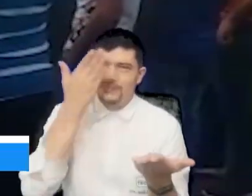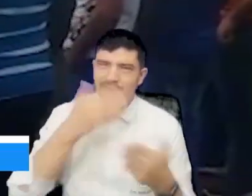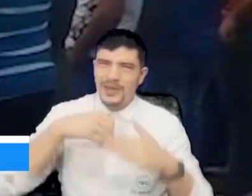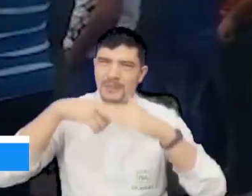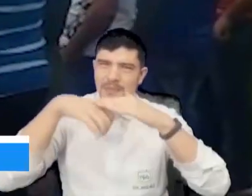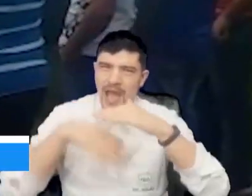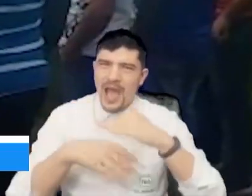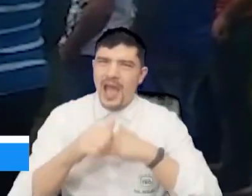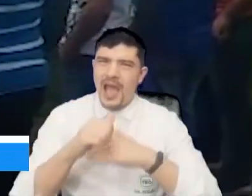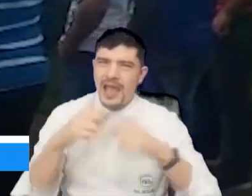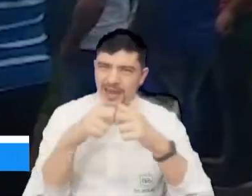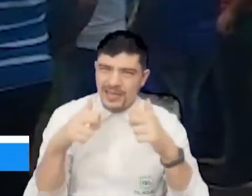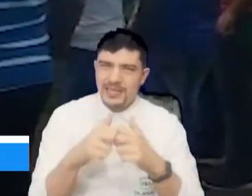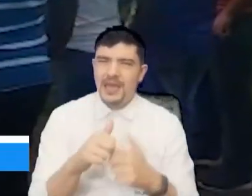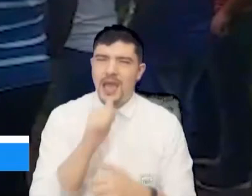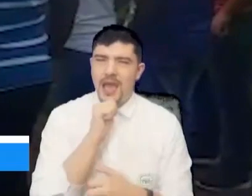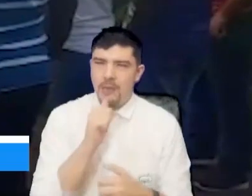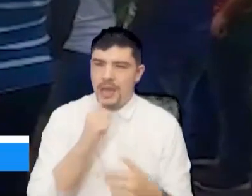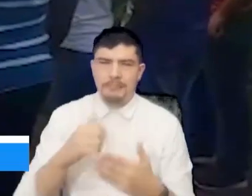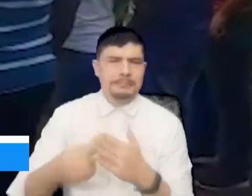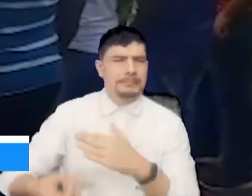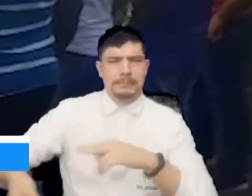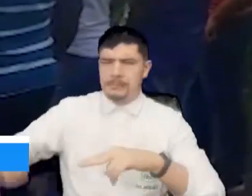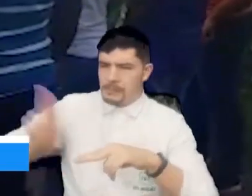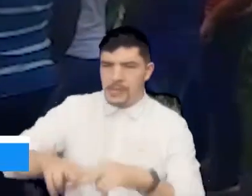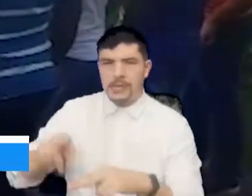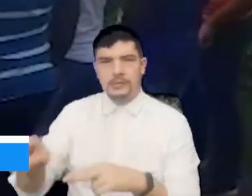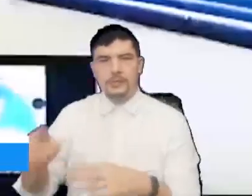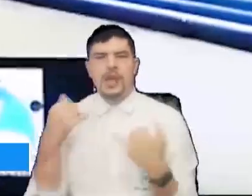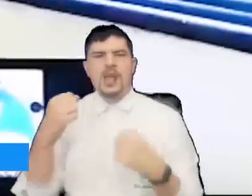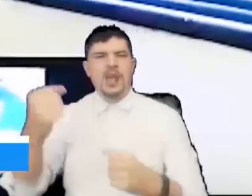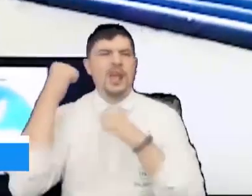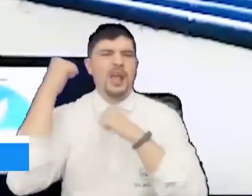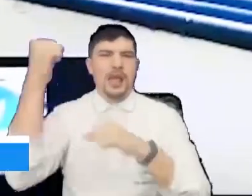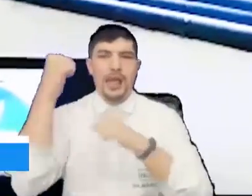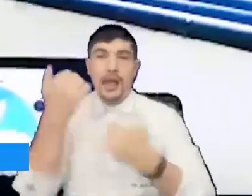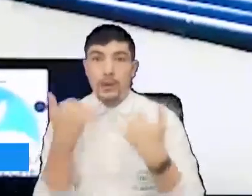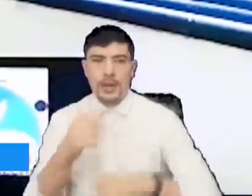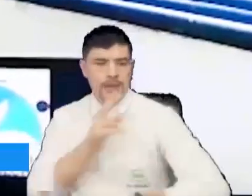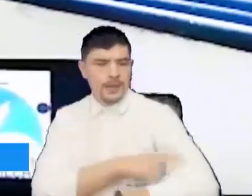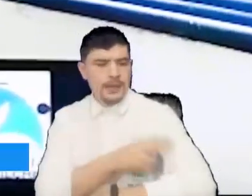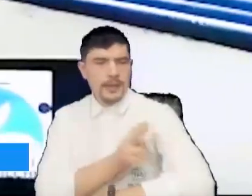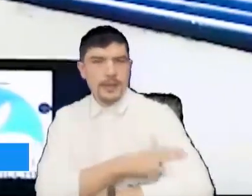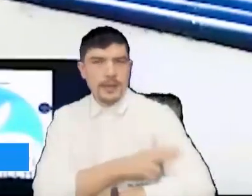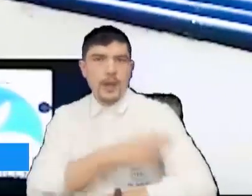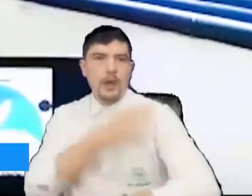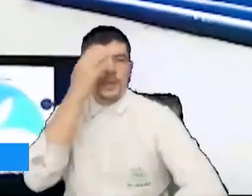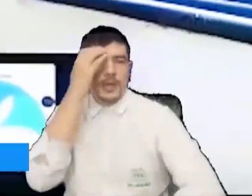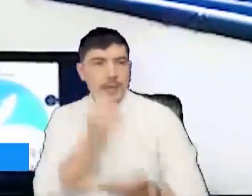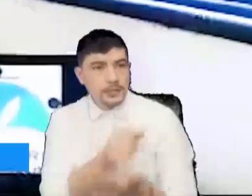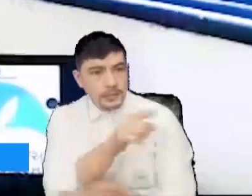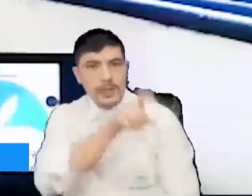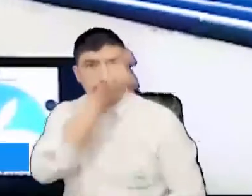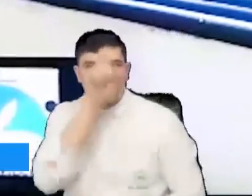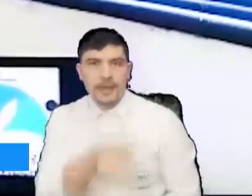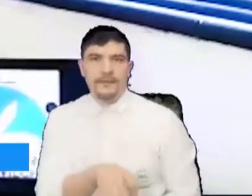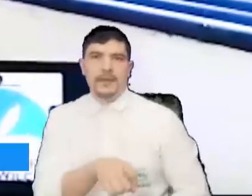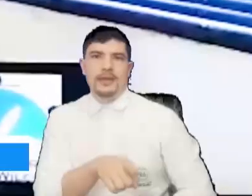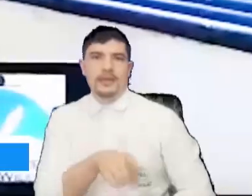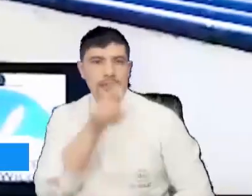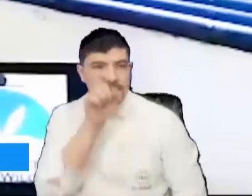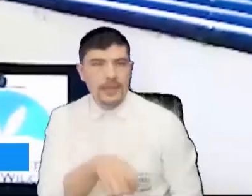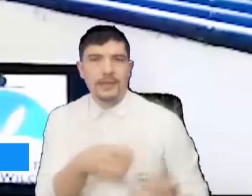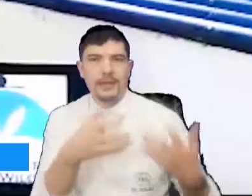en el municipio. La posición de la personería es que la electrificadora tenía que venir a hacer las lecturas